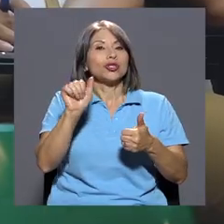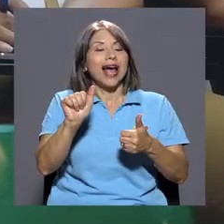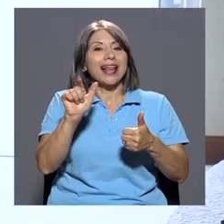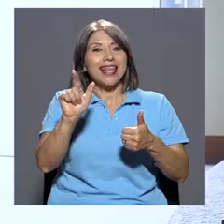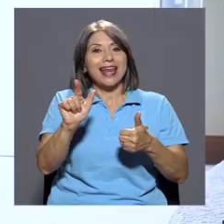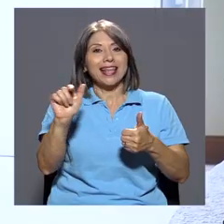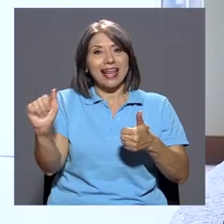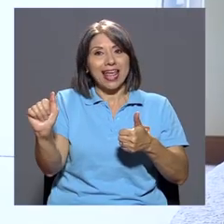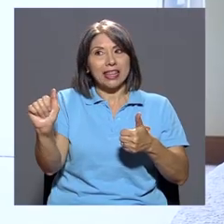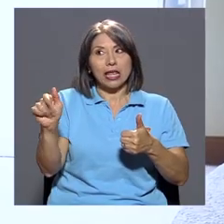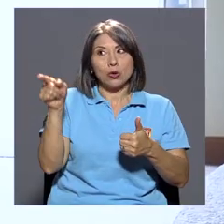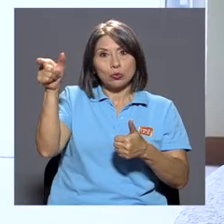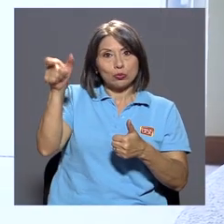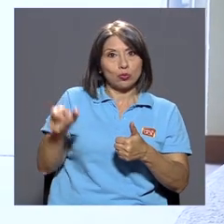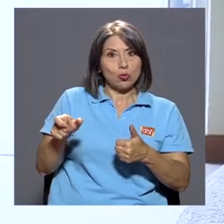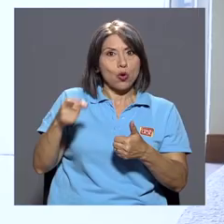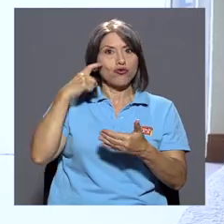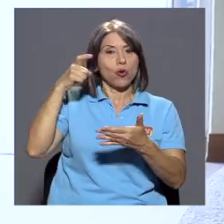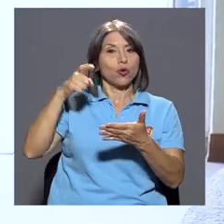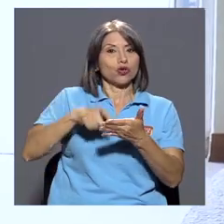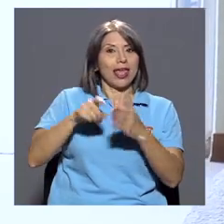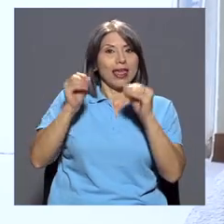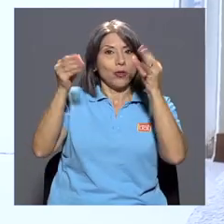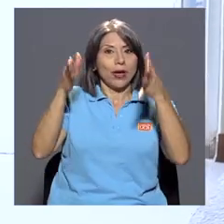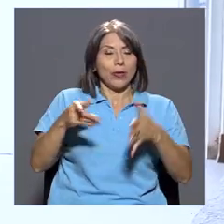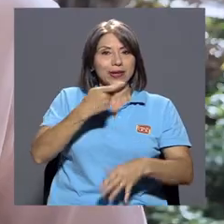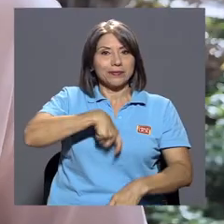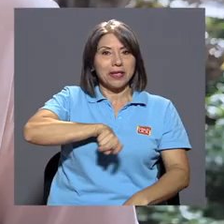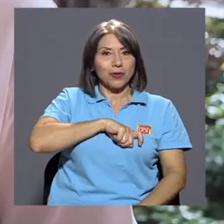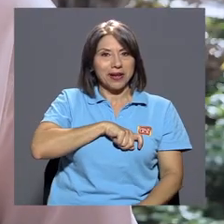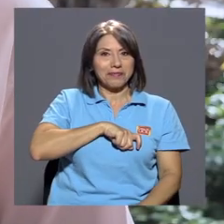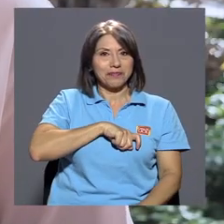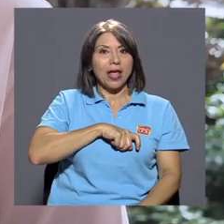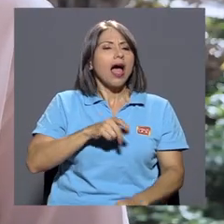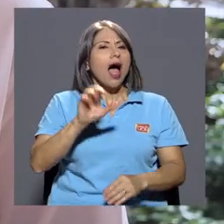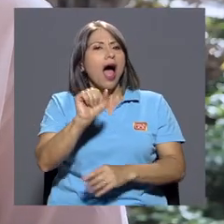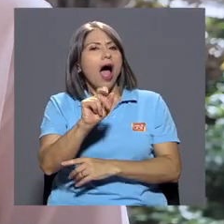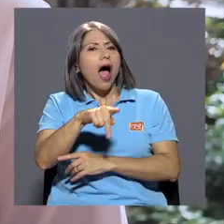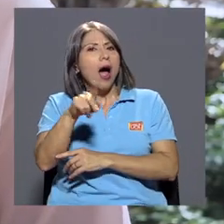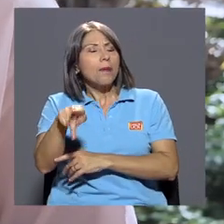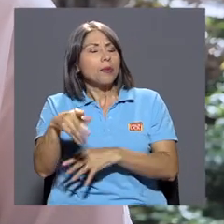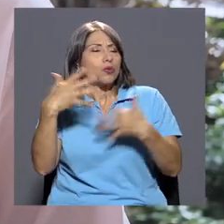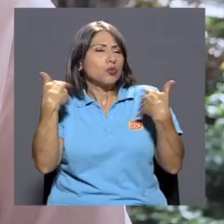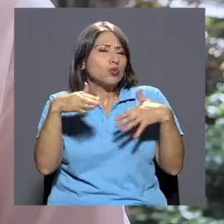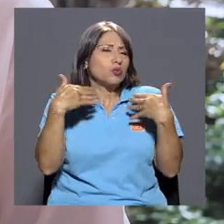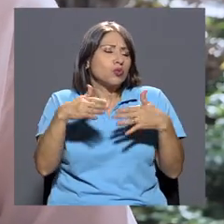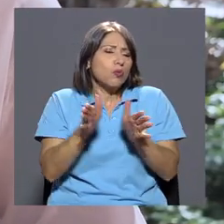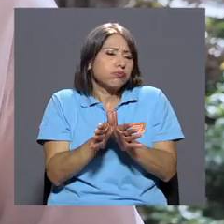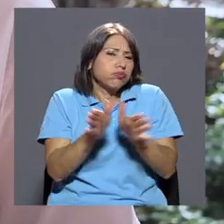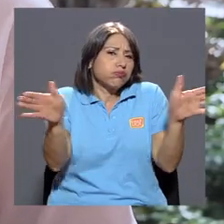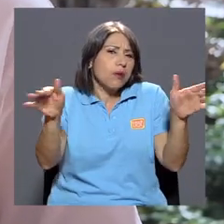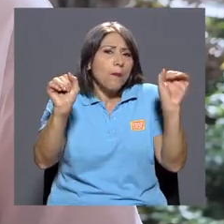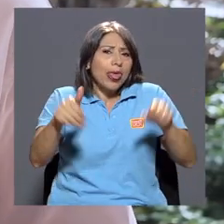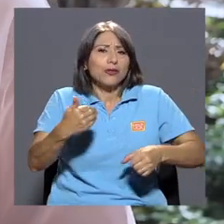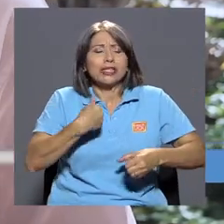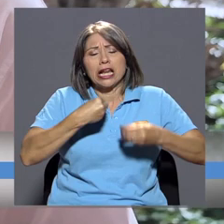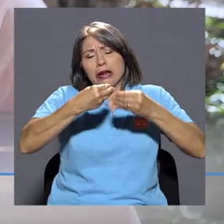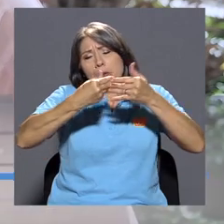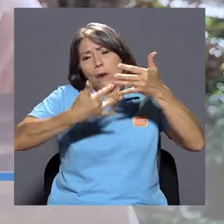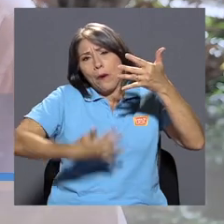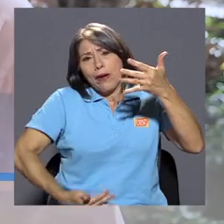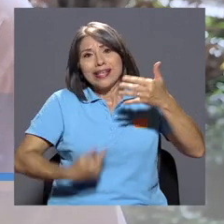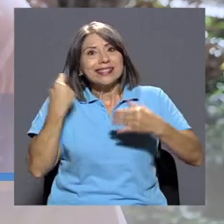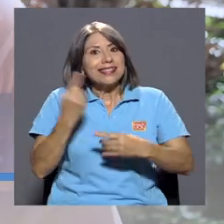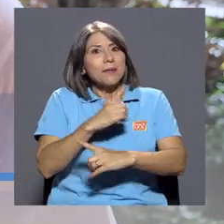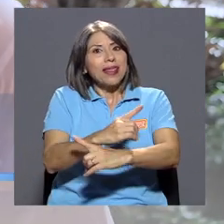Alcaine, reconocida educadora española. Las aplicaciones son todo un mundo, podemos tener aplicaciones para un montón de cosas y siempre defenderé que el